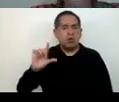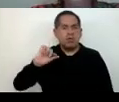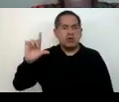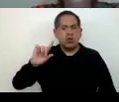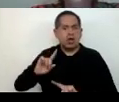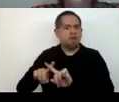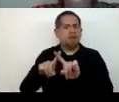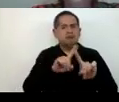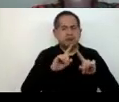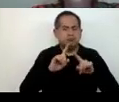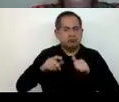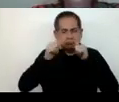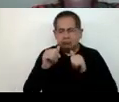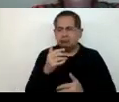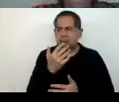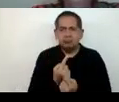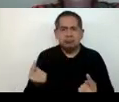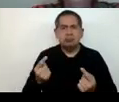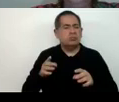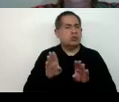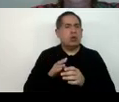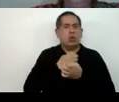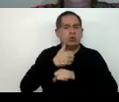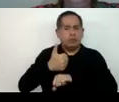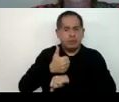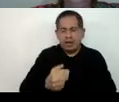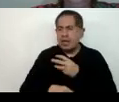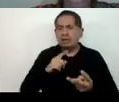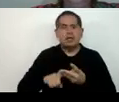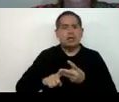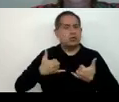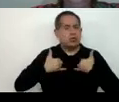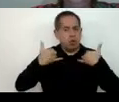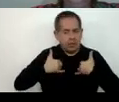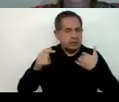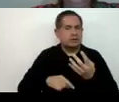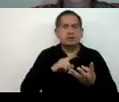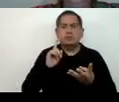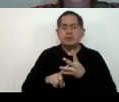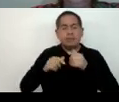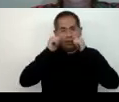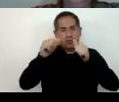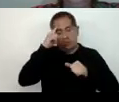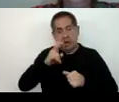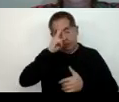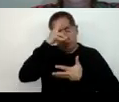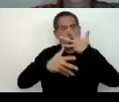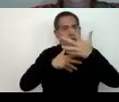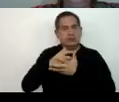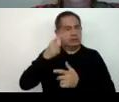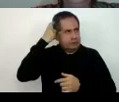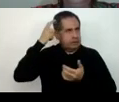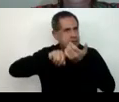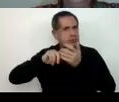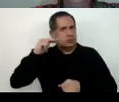a preescolares, alumnado de educación primaria, adolescentes, atención a la violencia de género, familiar y